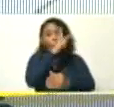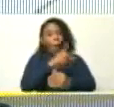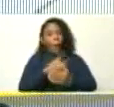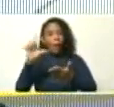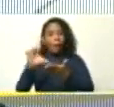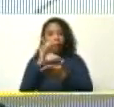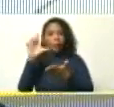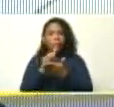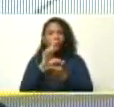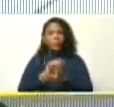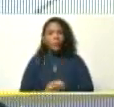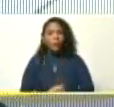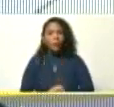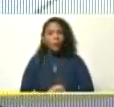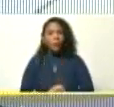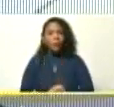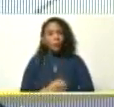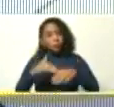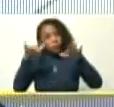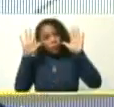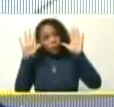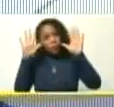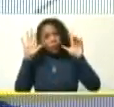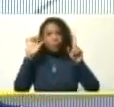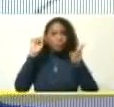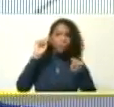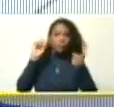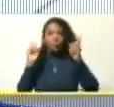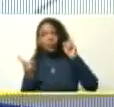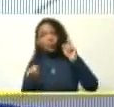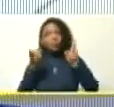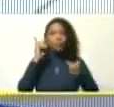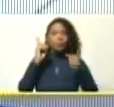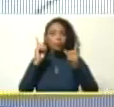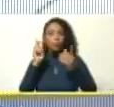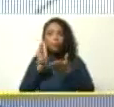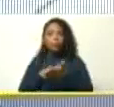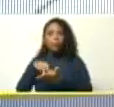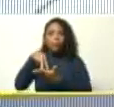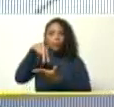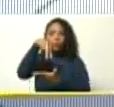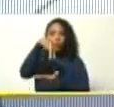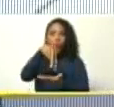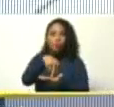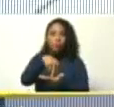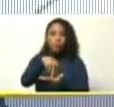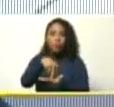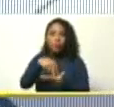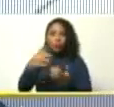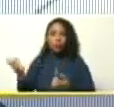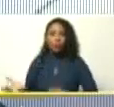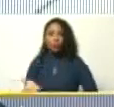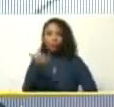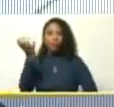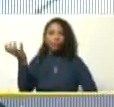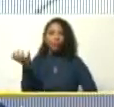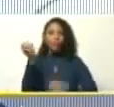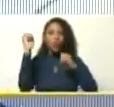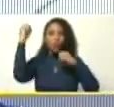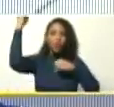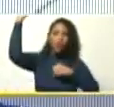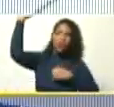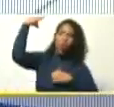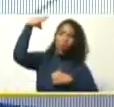libro, aunque en veces se levanta este fuego de bengala en